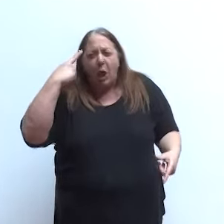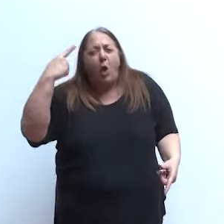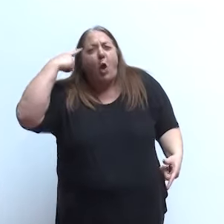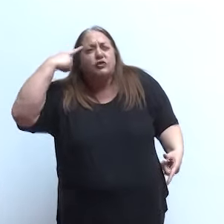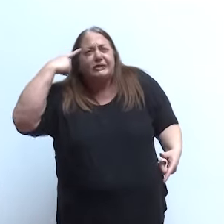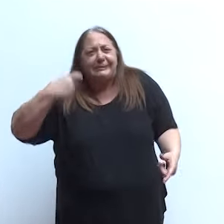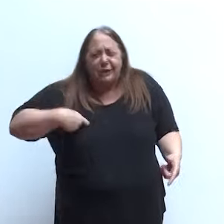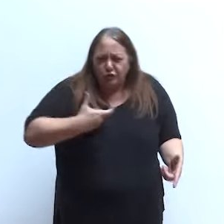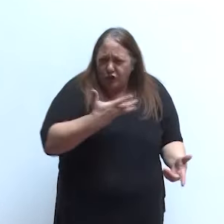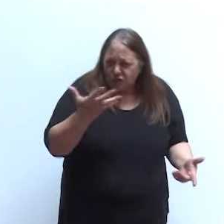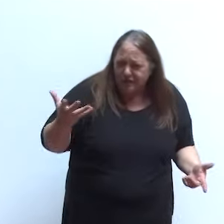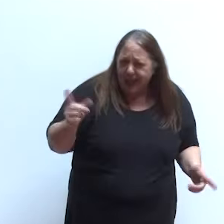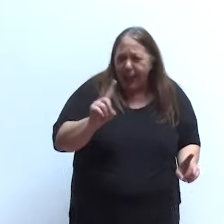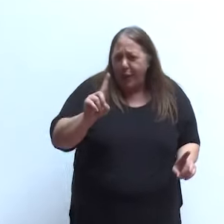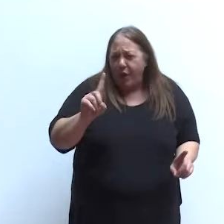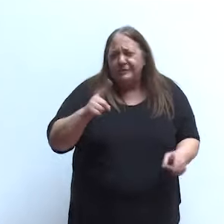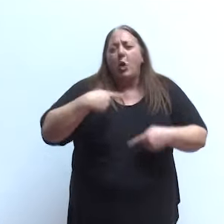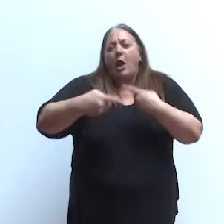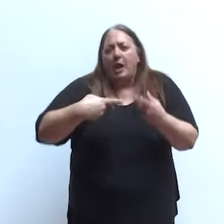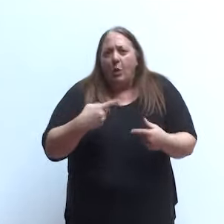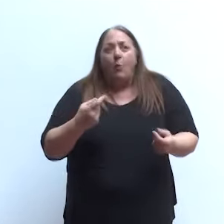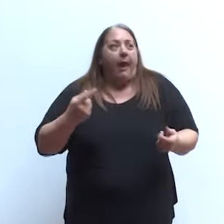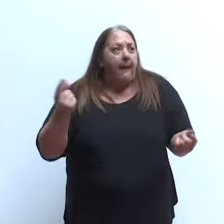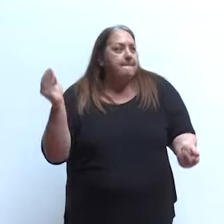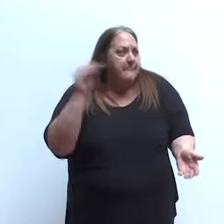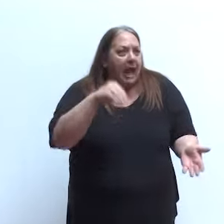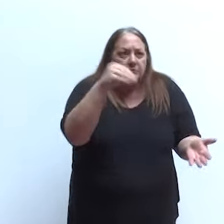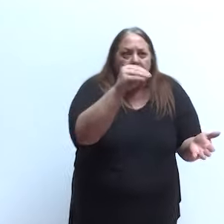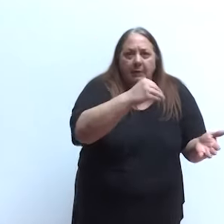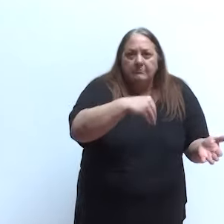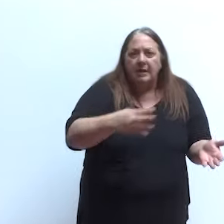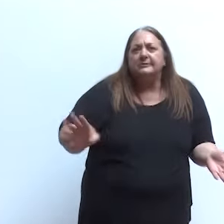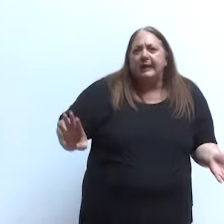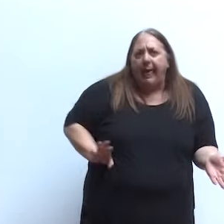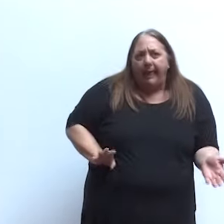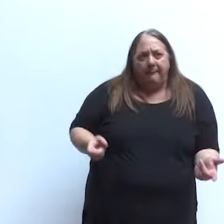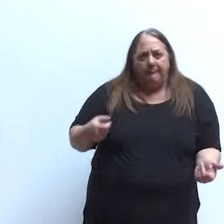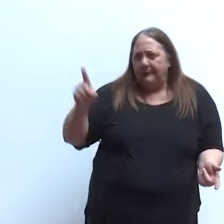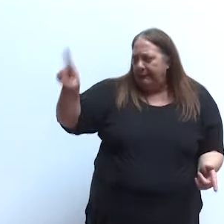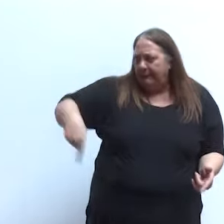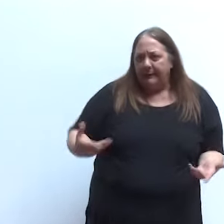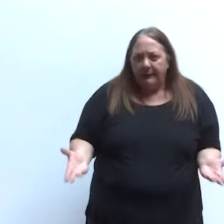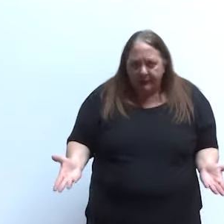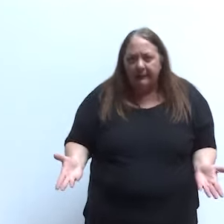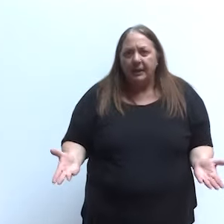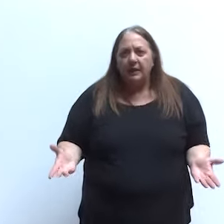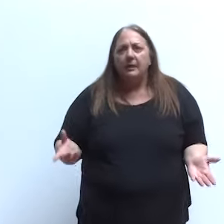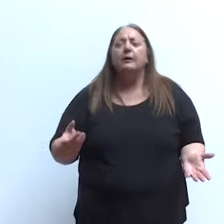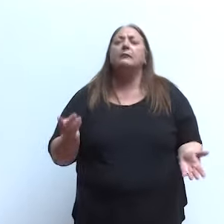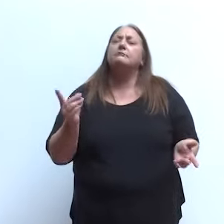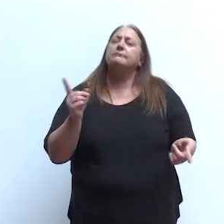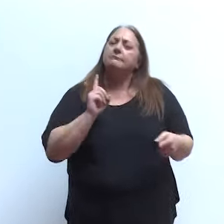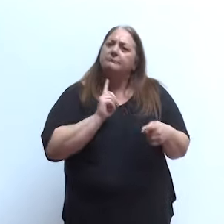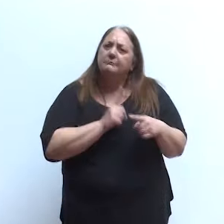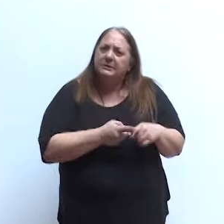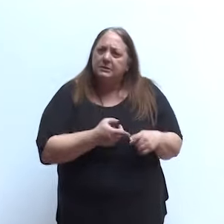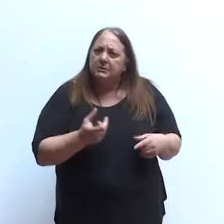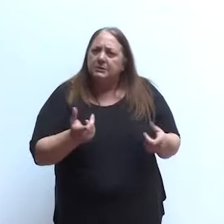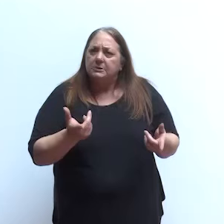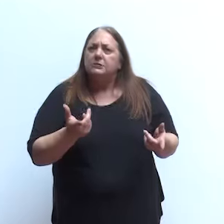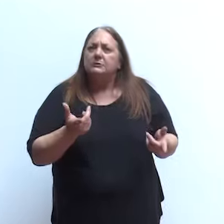también no entonces este y además junto junto con el consumo también se se crearon condiciones